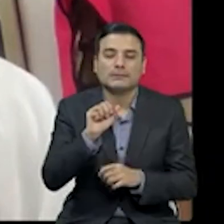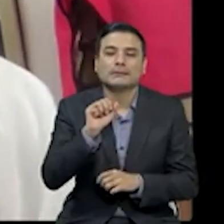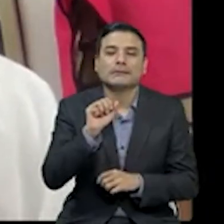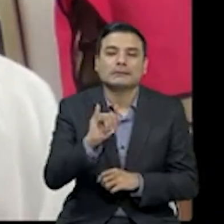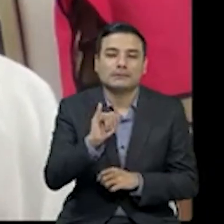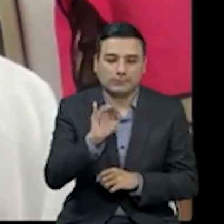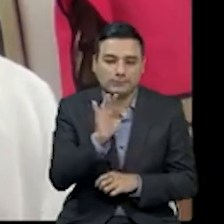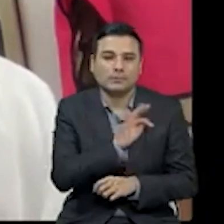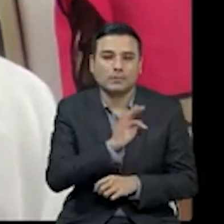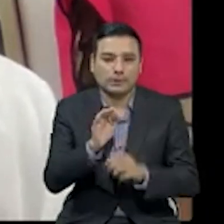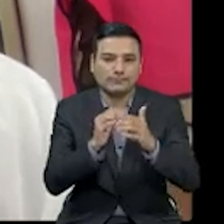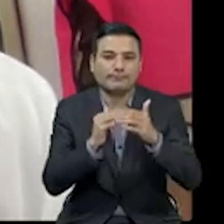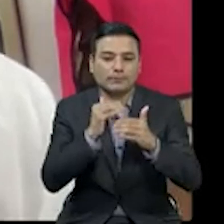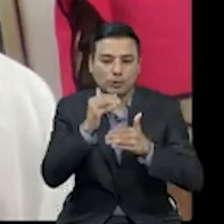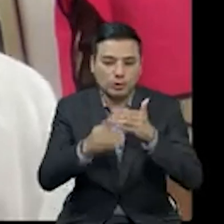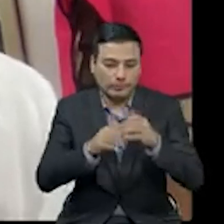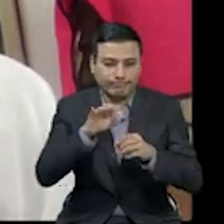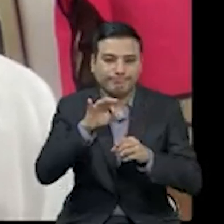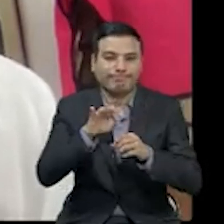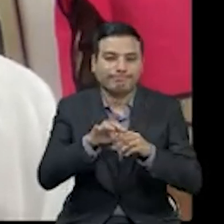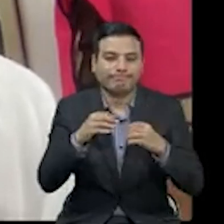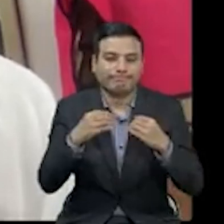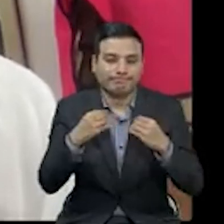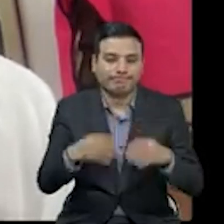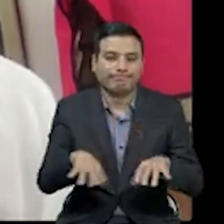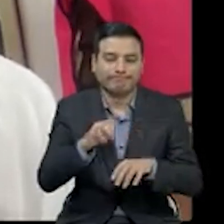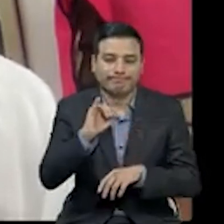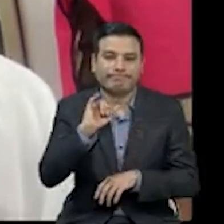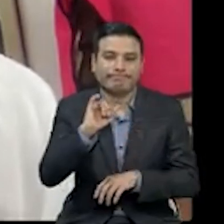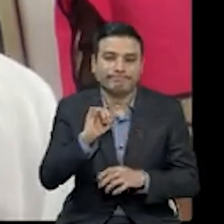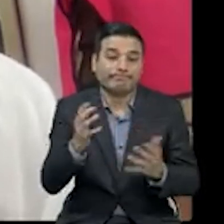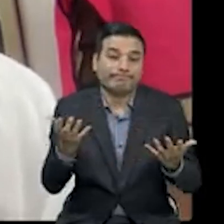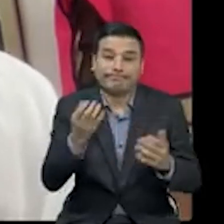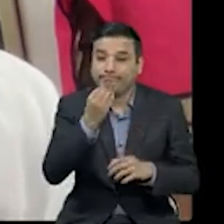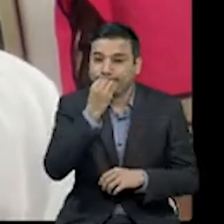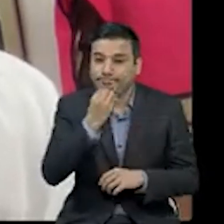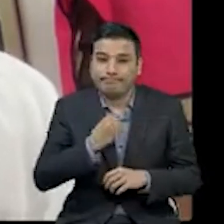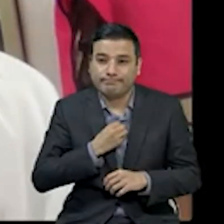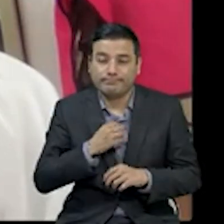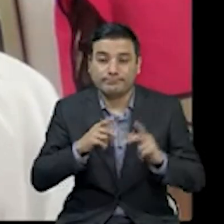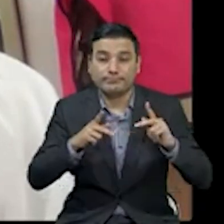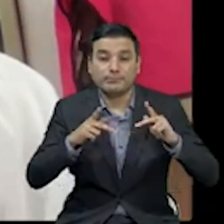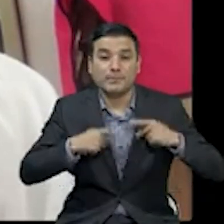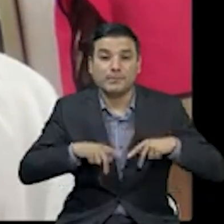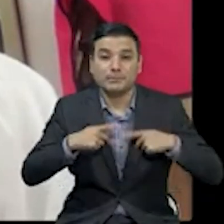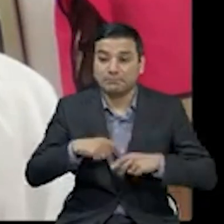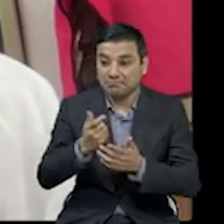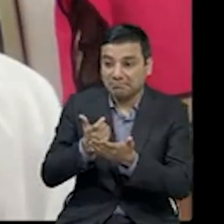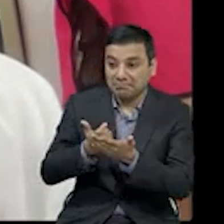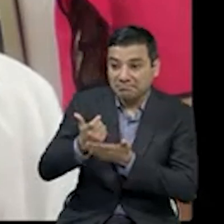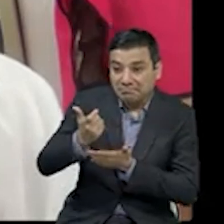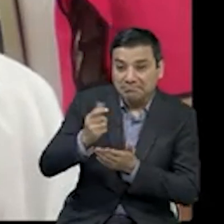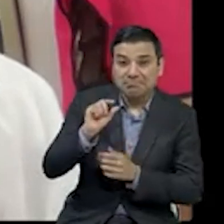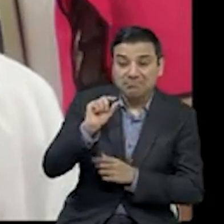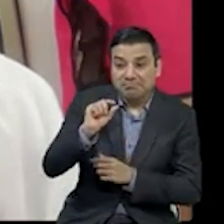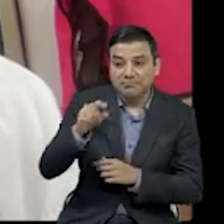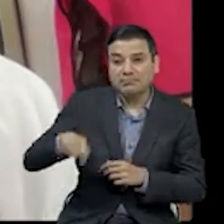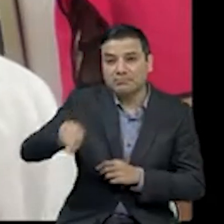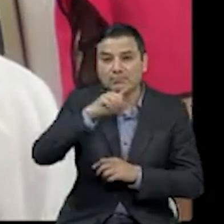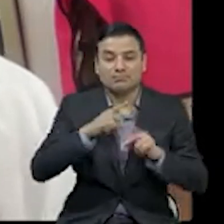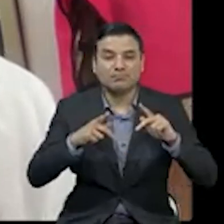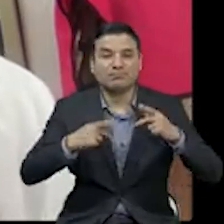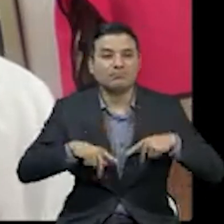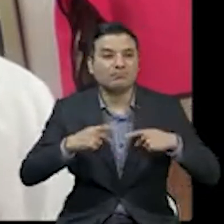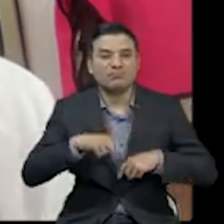al proceso electoral significativa. En muchos casos estamos fuera del mercado y pues para la gente ya no resulta atractivo estar como